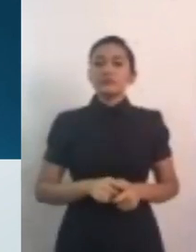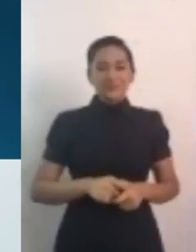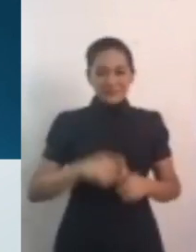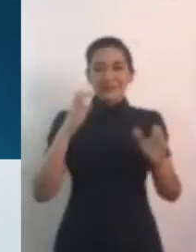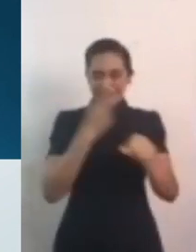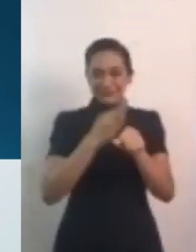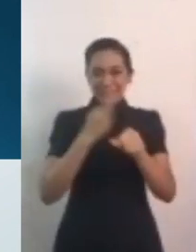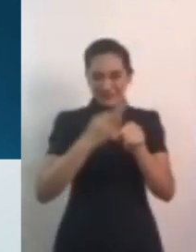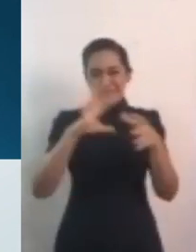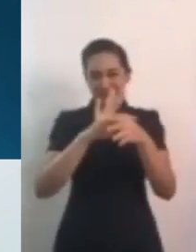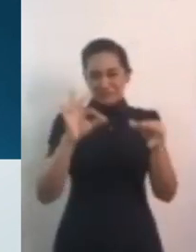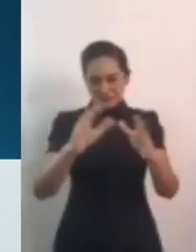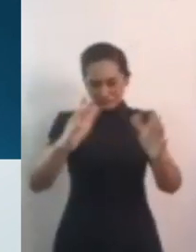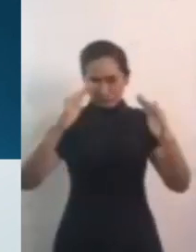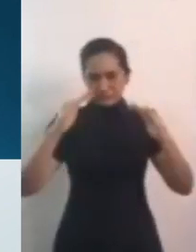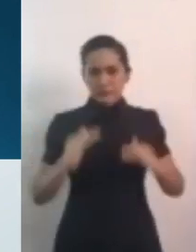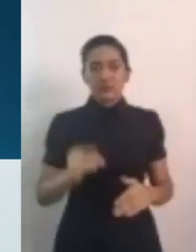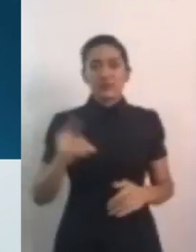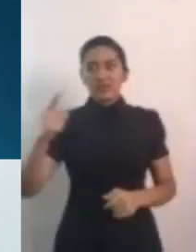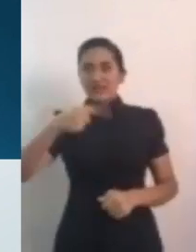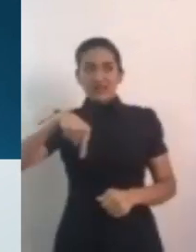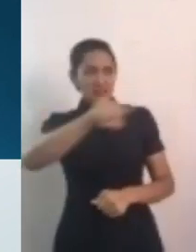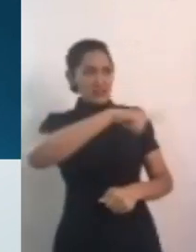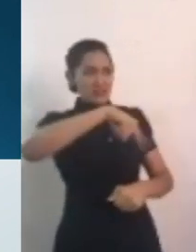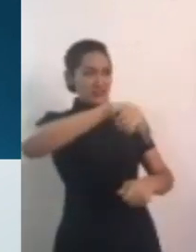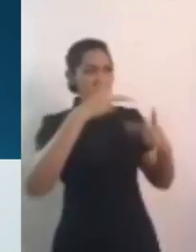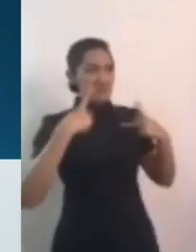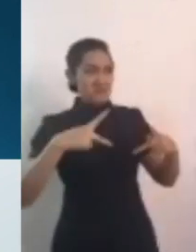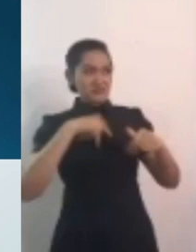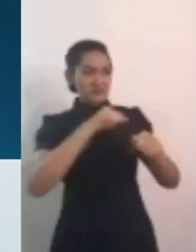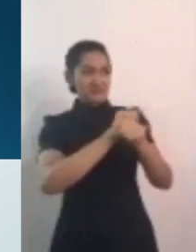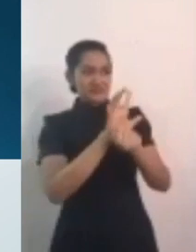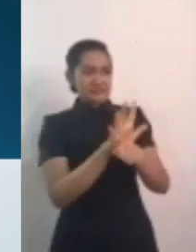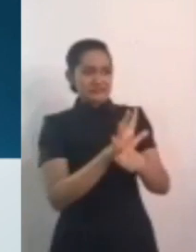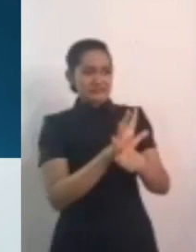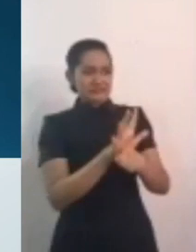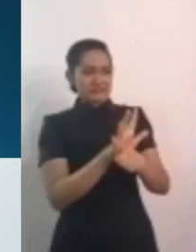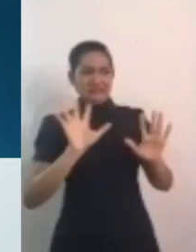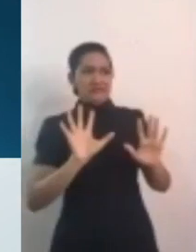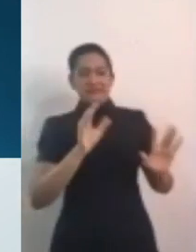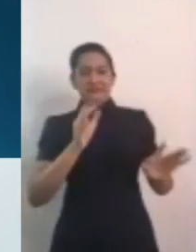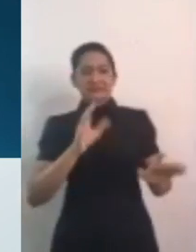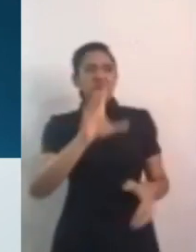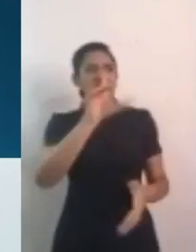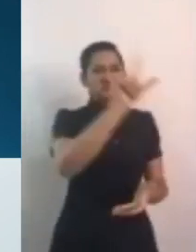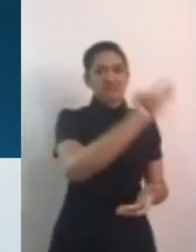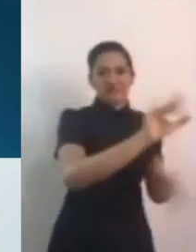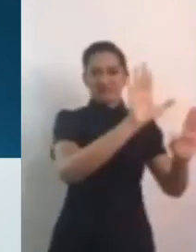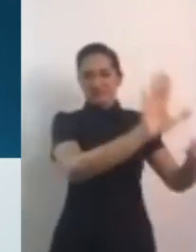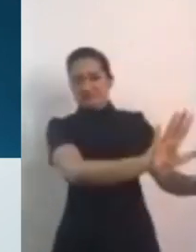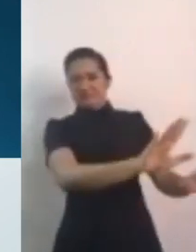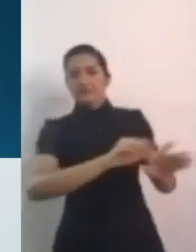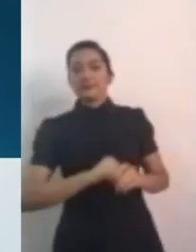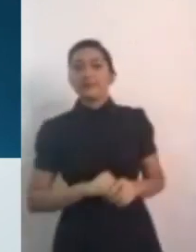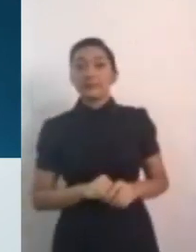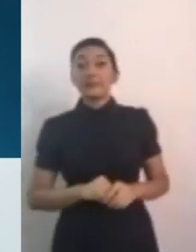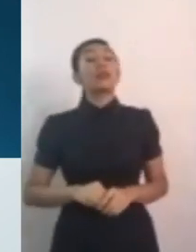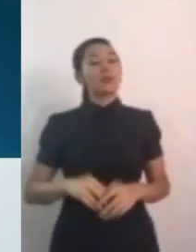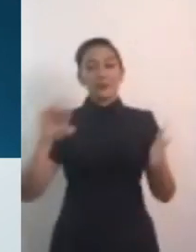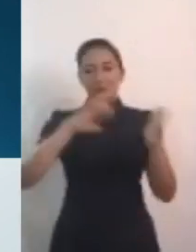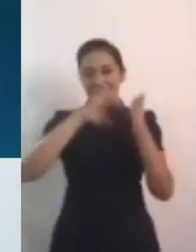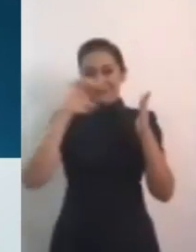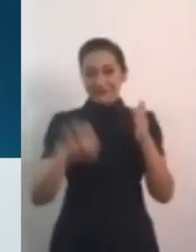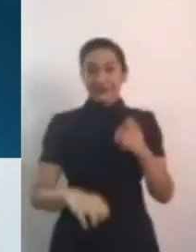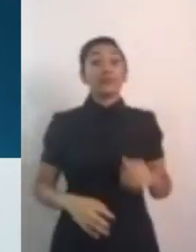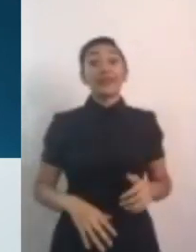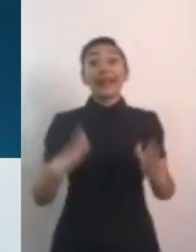ejemplos más adelante. Pasamos a las 7. Ahora, cuando la duración de la cuarentena es mayor a 10 días,